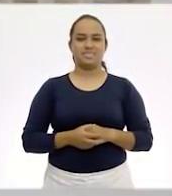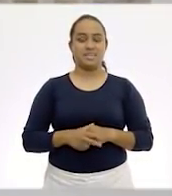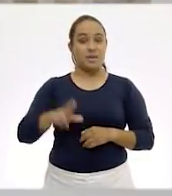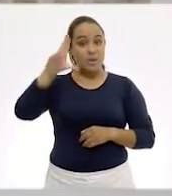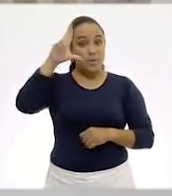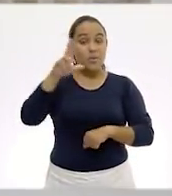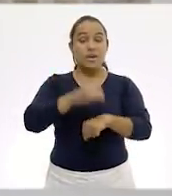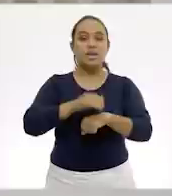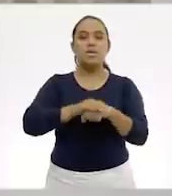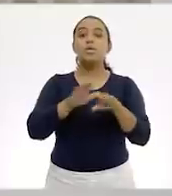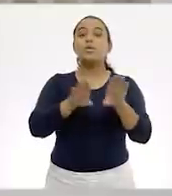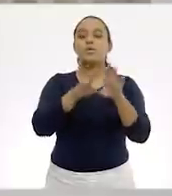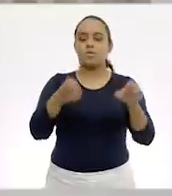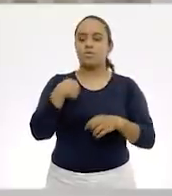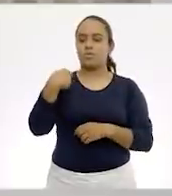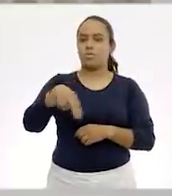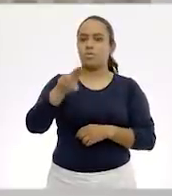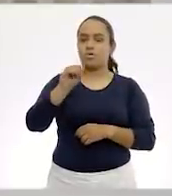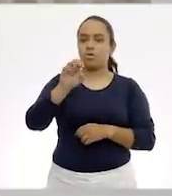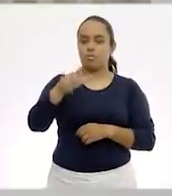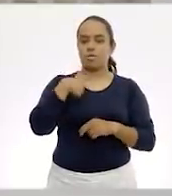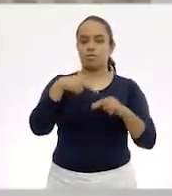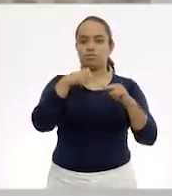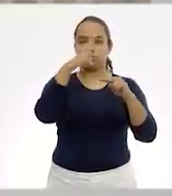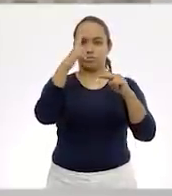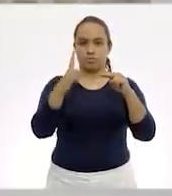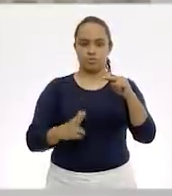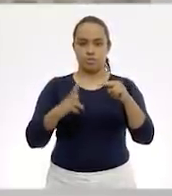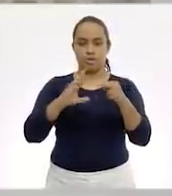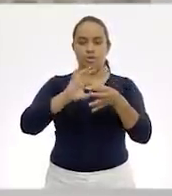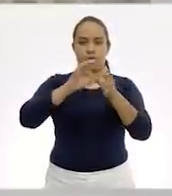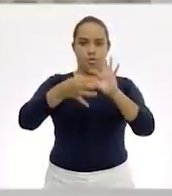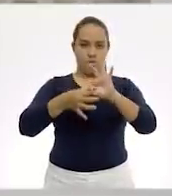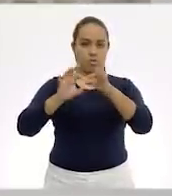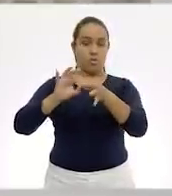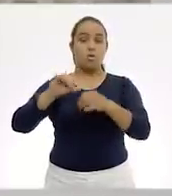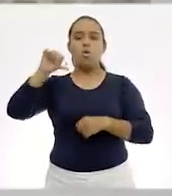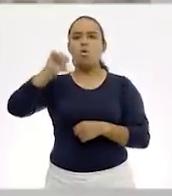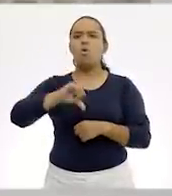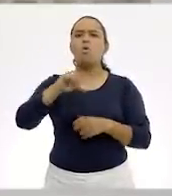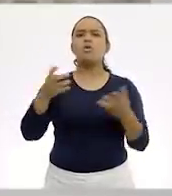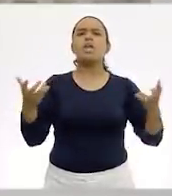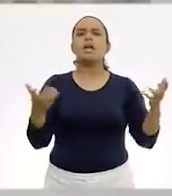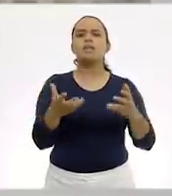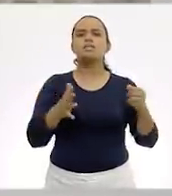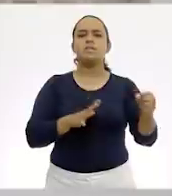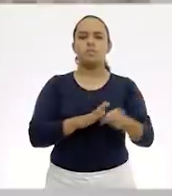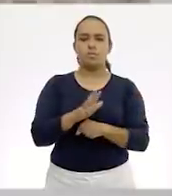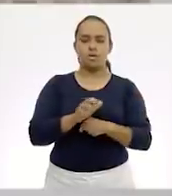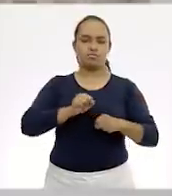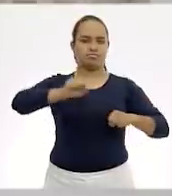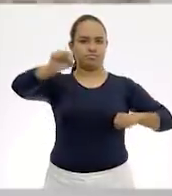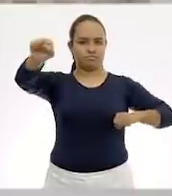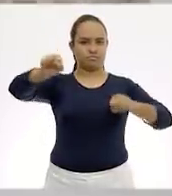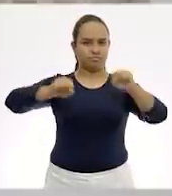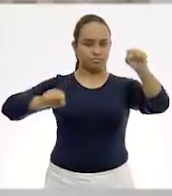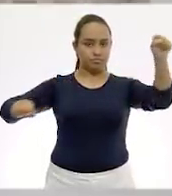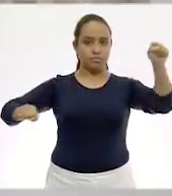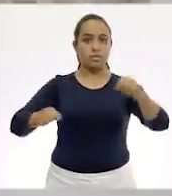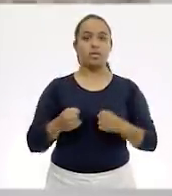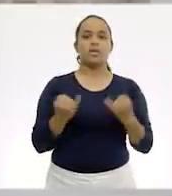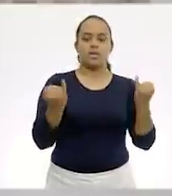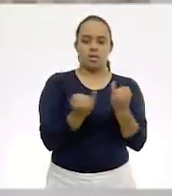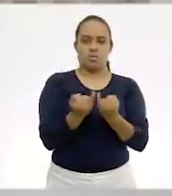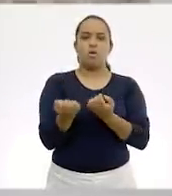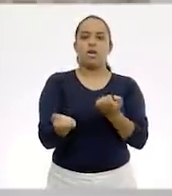Hola amigos, ¿cómo están? Yo soy Romel Pacheco, clavadista olímpico, y el día de hoy vamos a hacer un poquito de estiramiento y